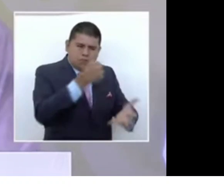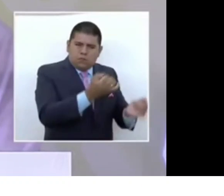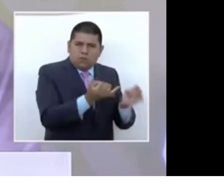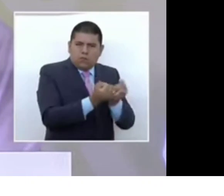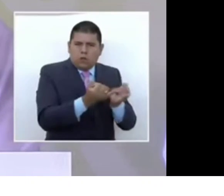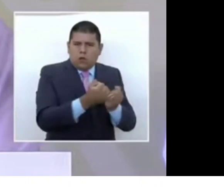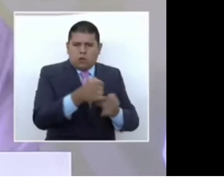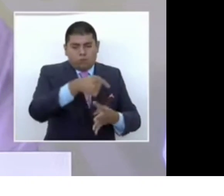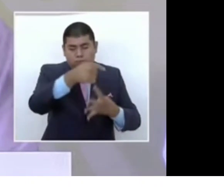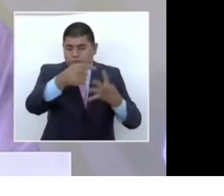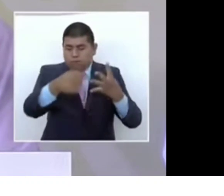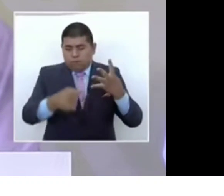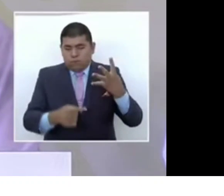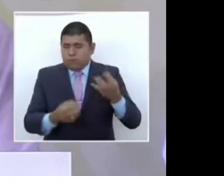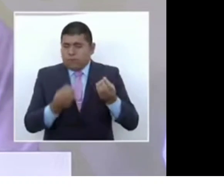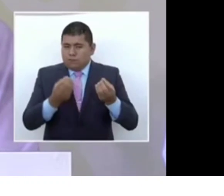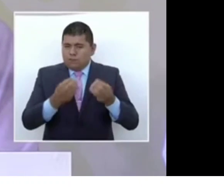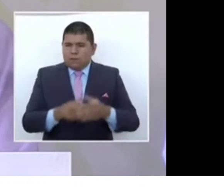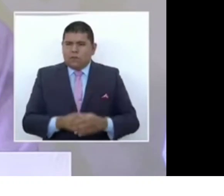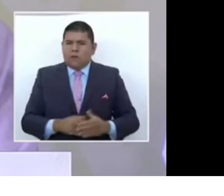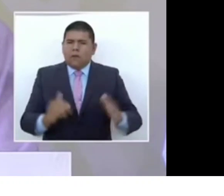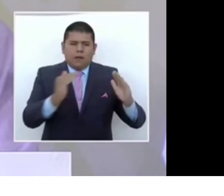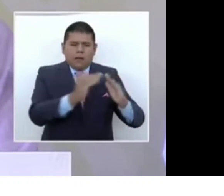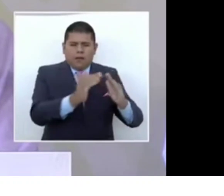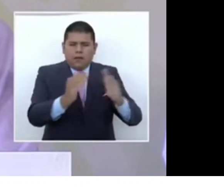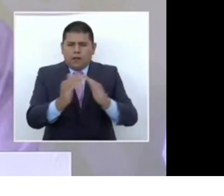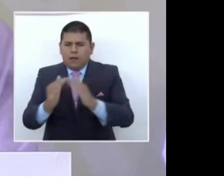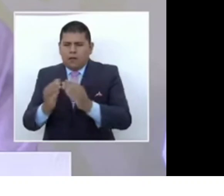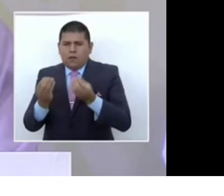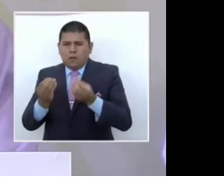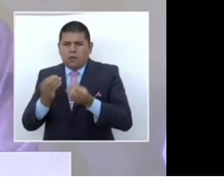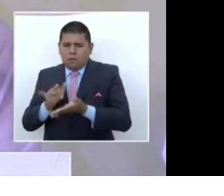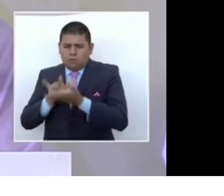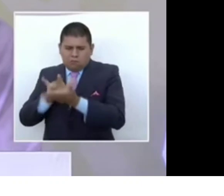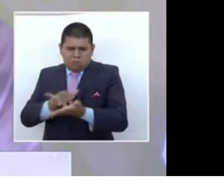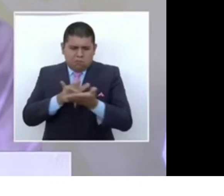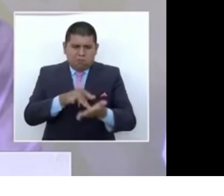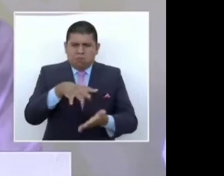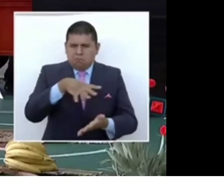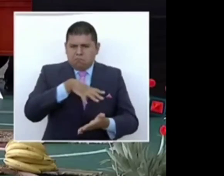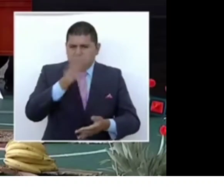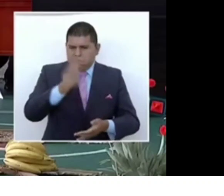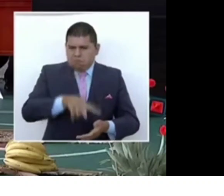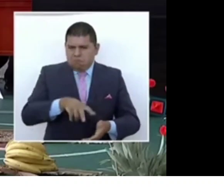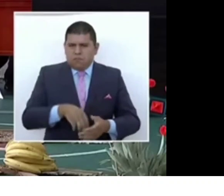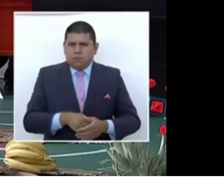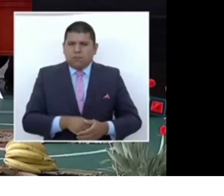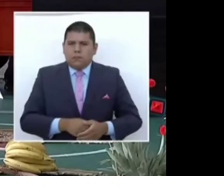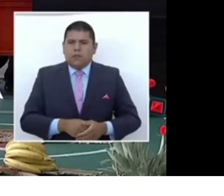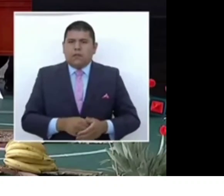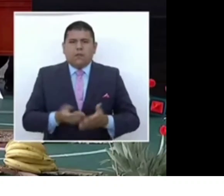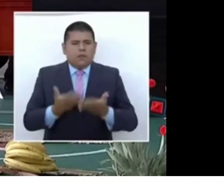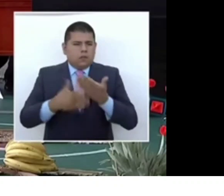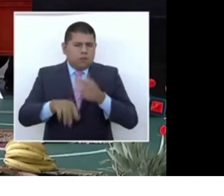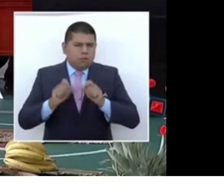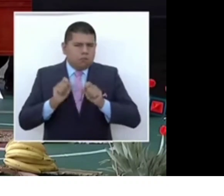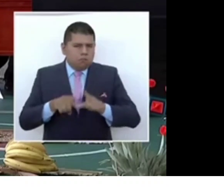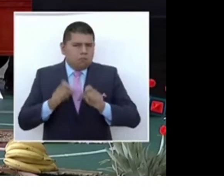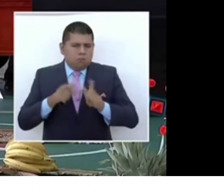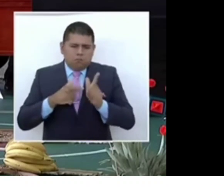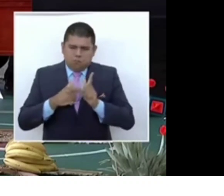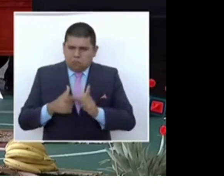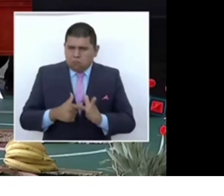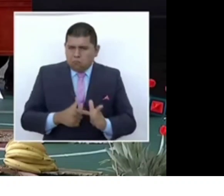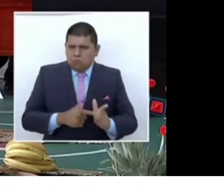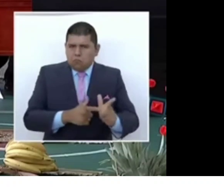en la mayoría de los hogares llegan estos apoyos y va a seguir